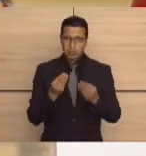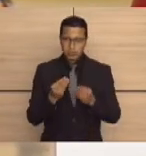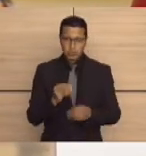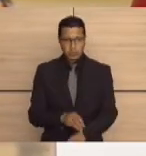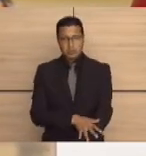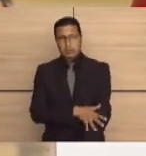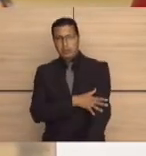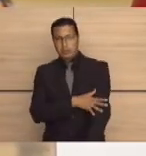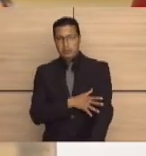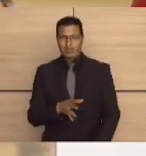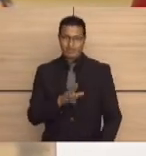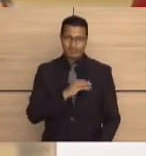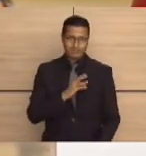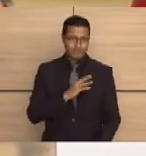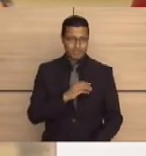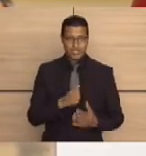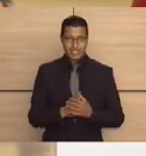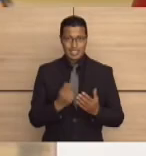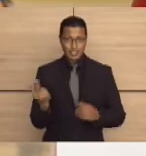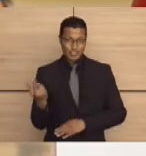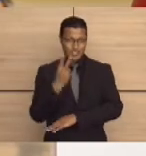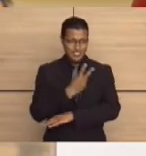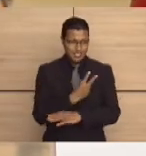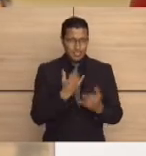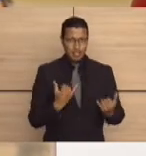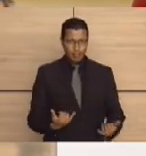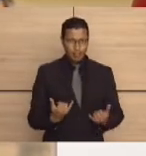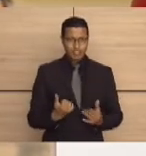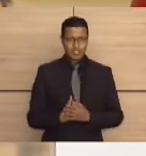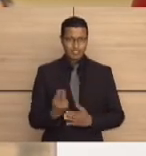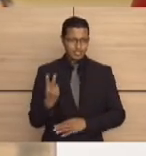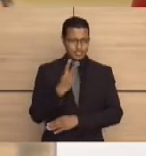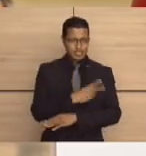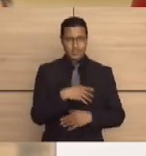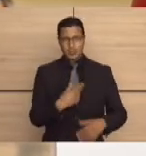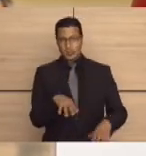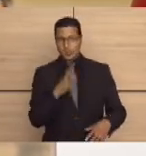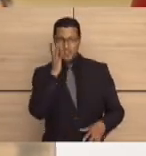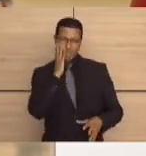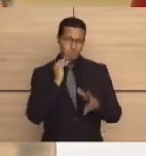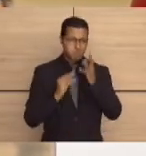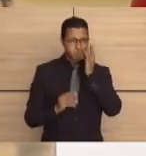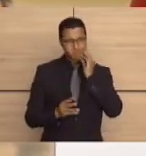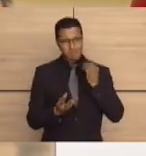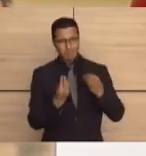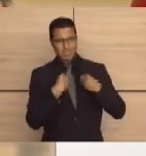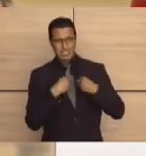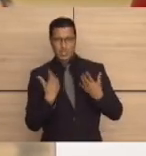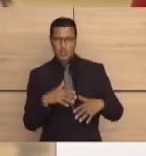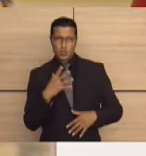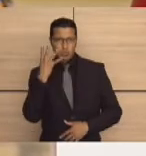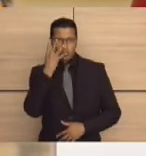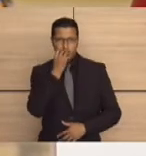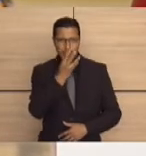emocionados. Este día y medio ha sido la experiencia más maravillosa a nivel personal,